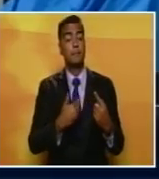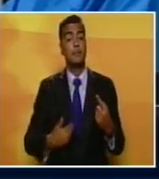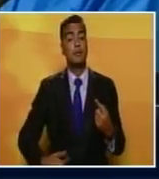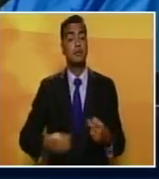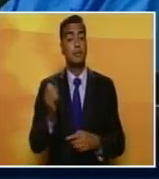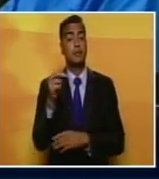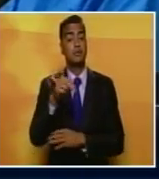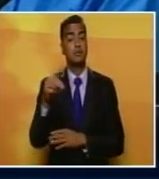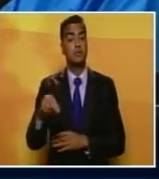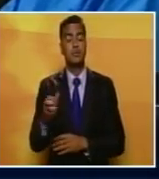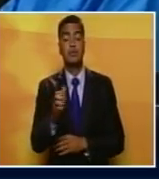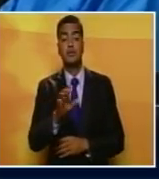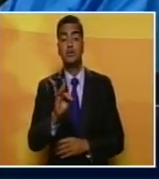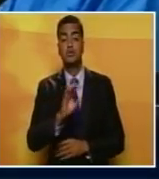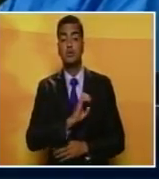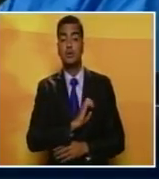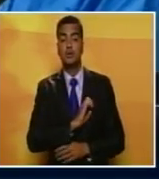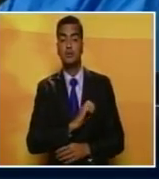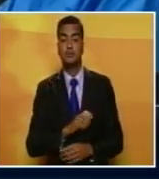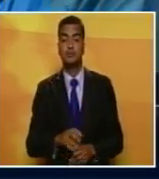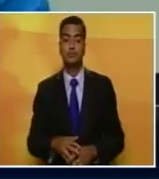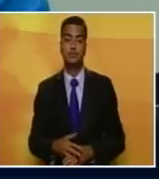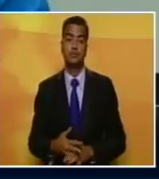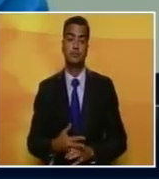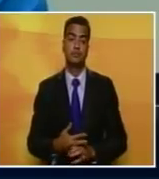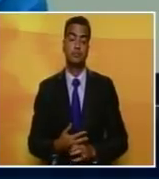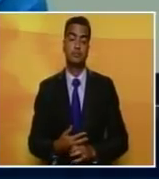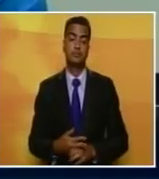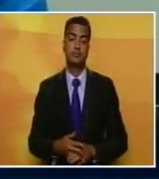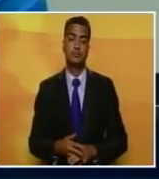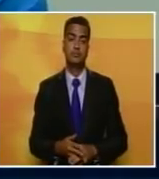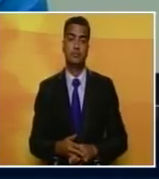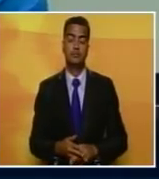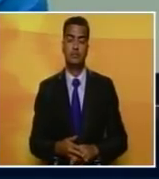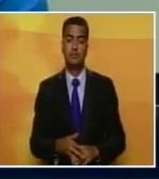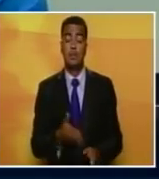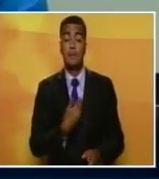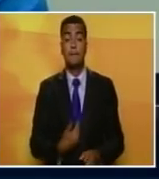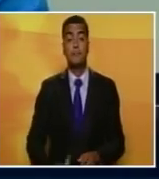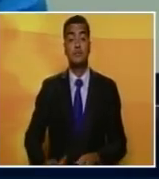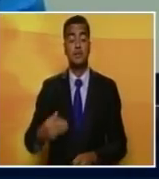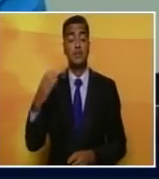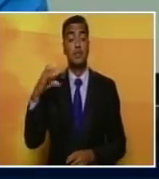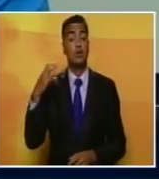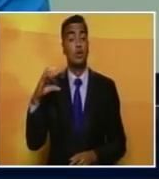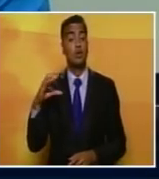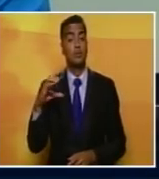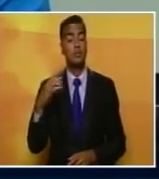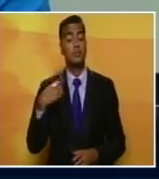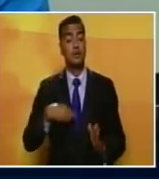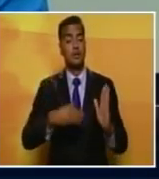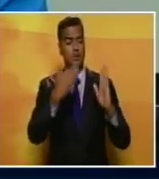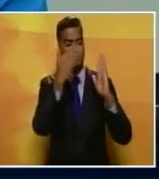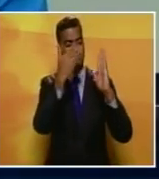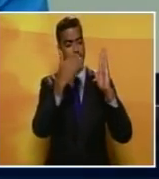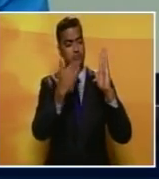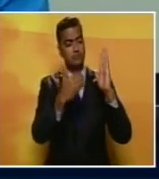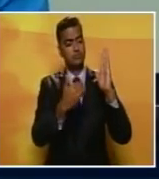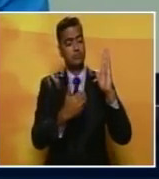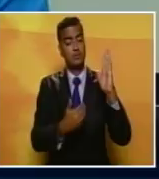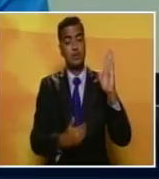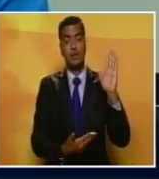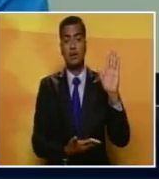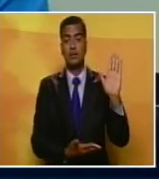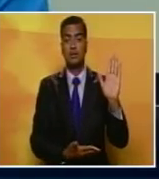Palacio de Nariño hubo una reunión entre Julio Borges, un equipo, y Juan Manuel